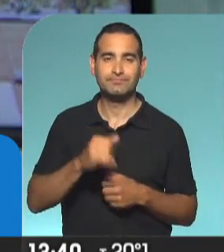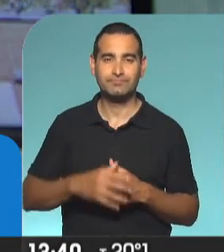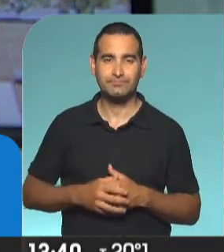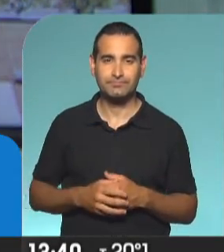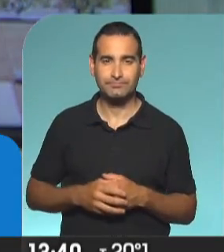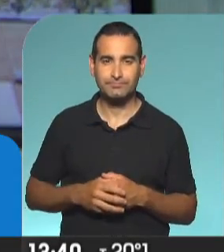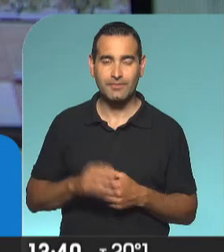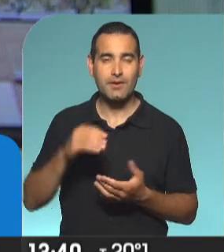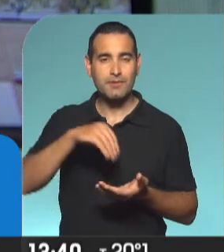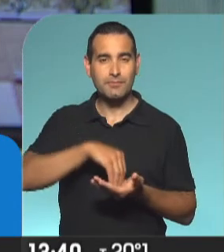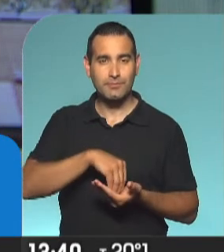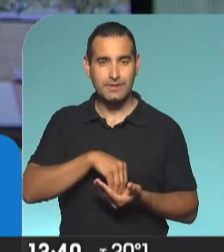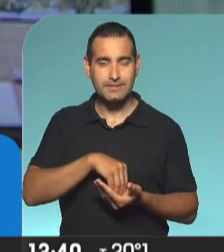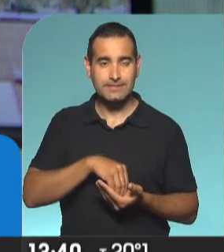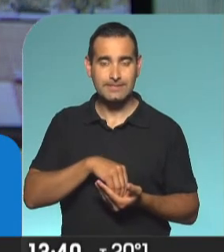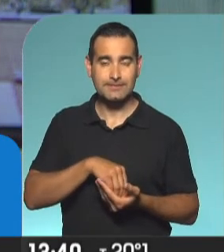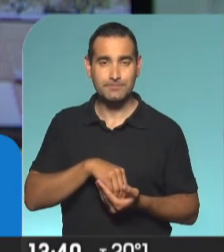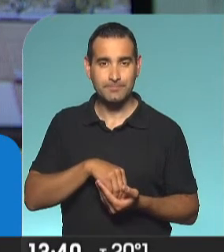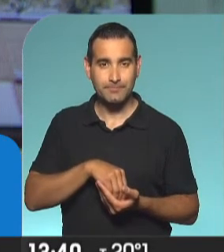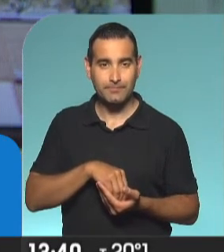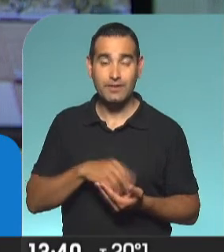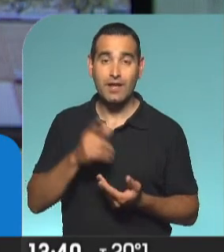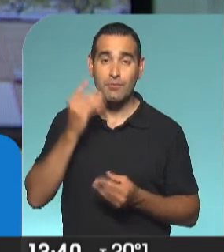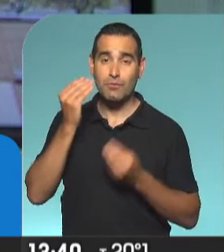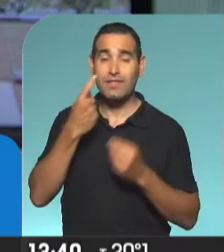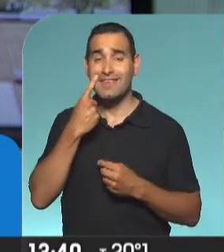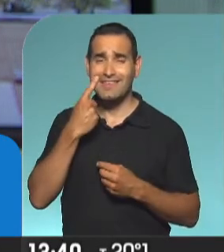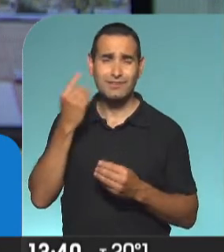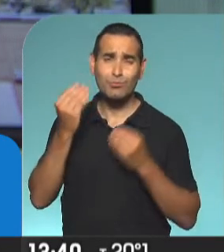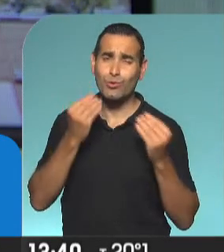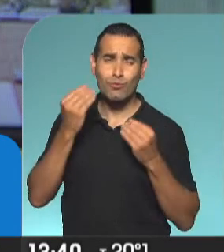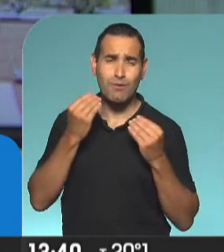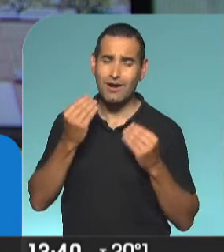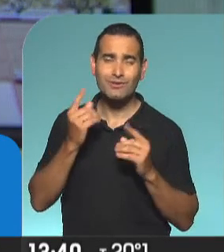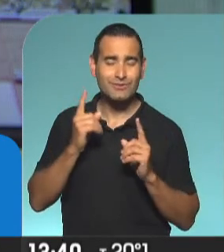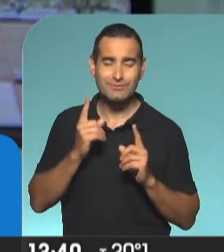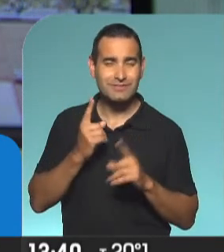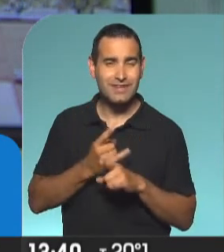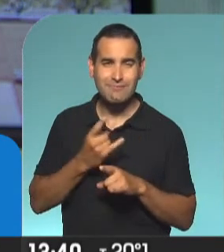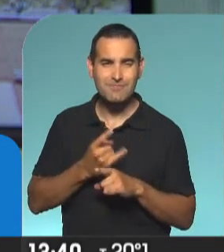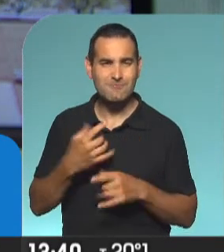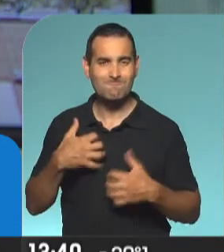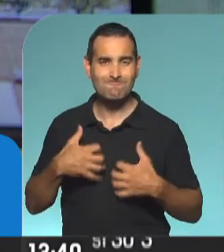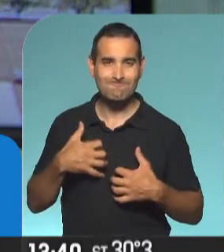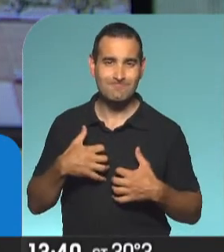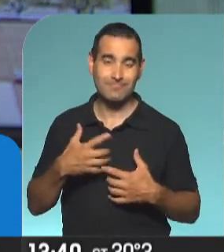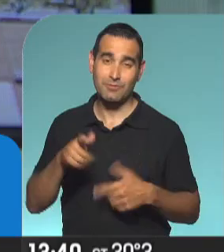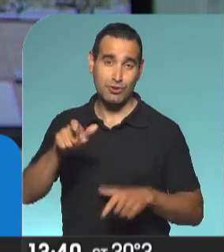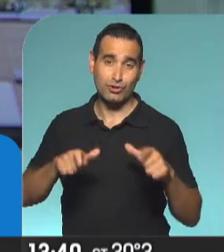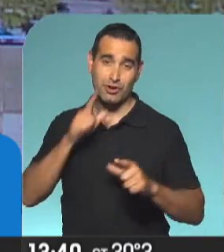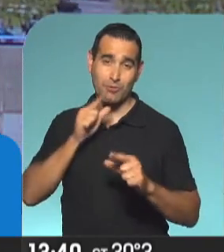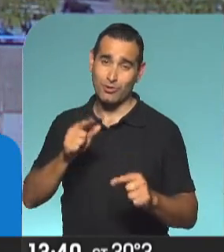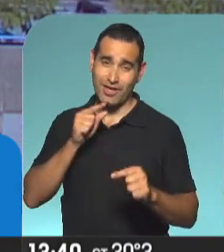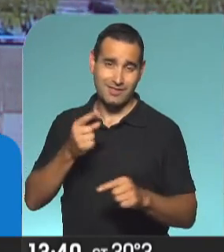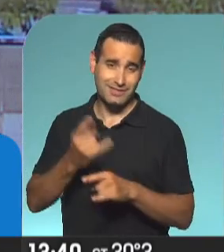además les mucho te agregaría eso la preocupación del intendente que siempre ese nivel de malestar le llega inmediatamente está